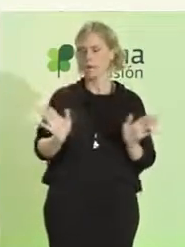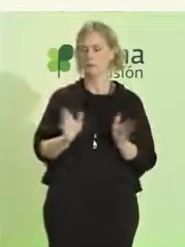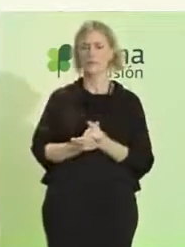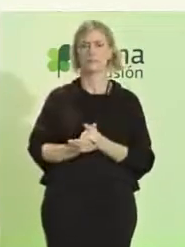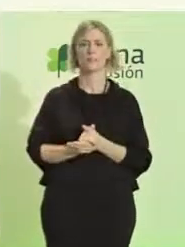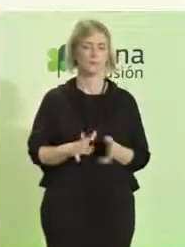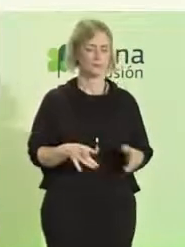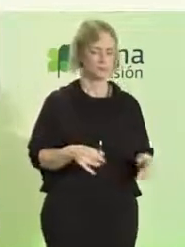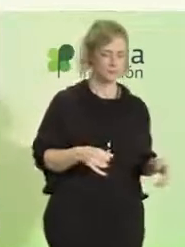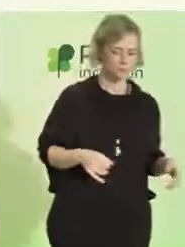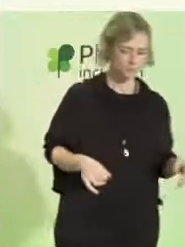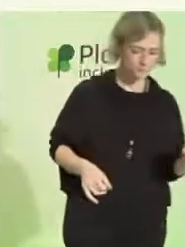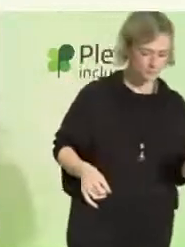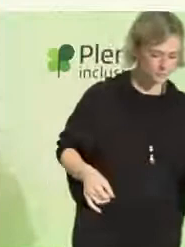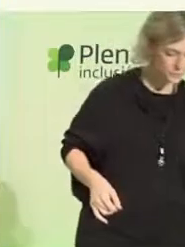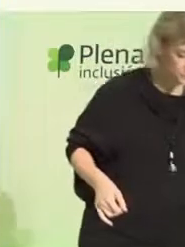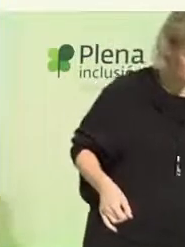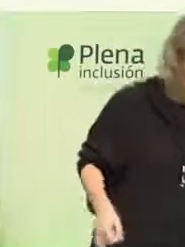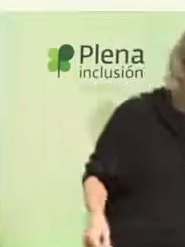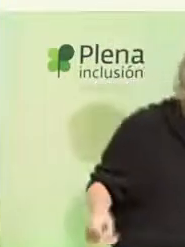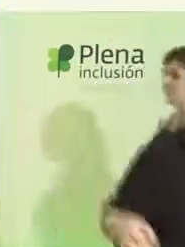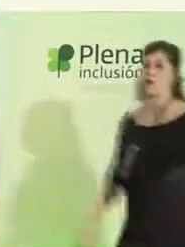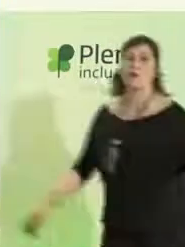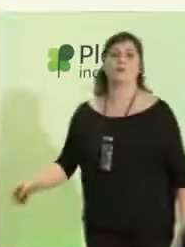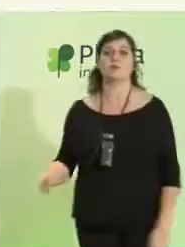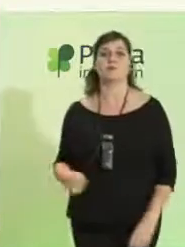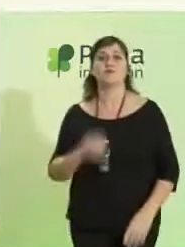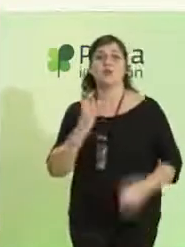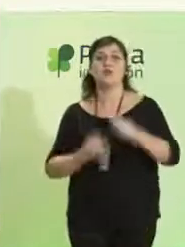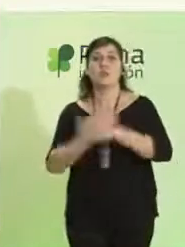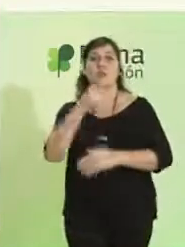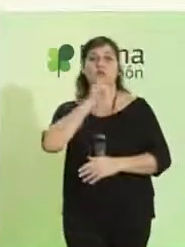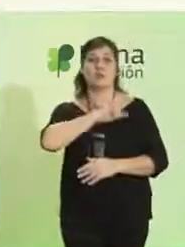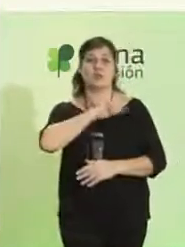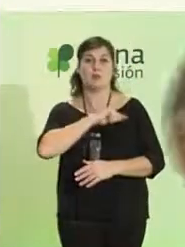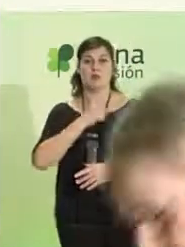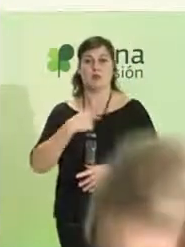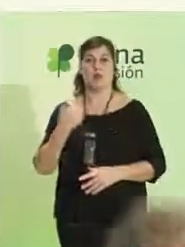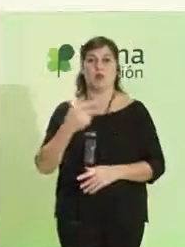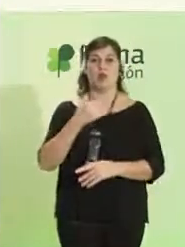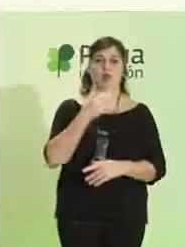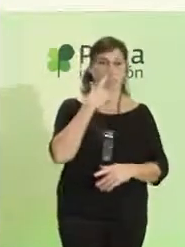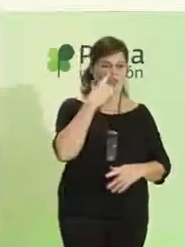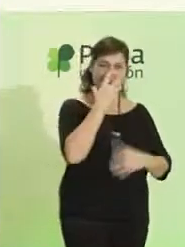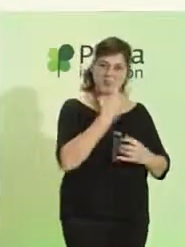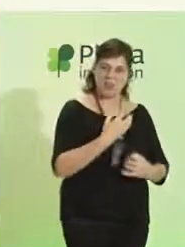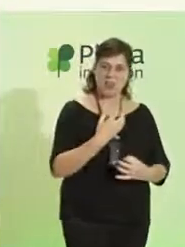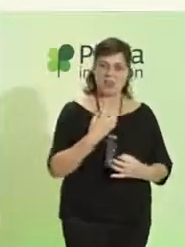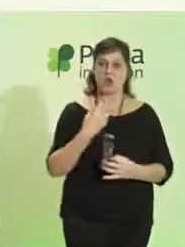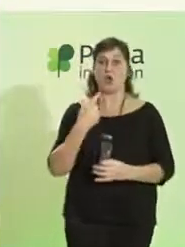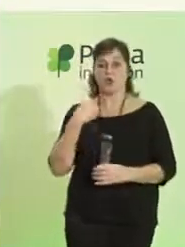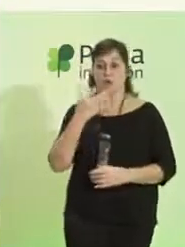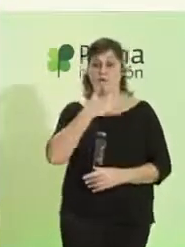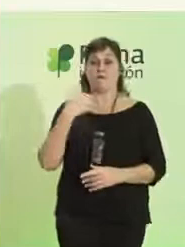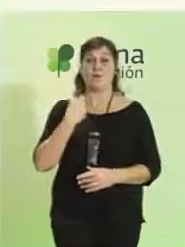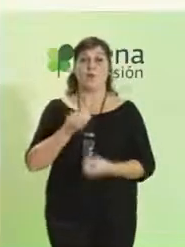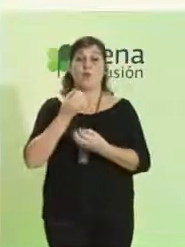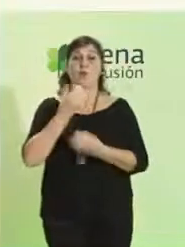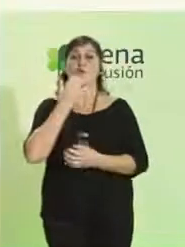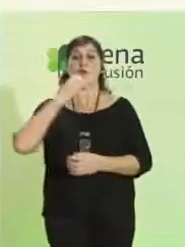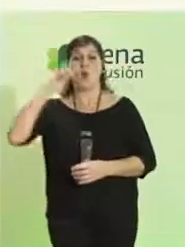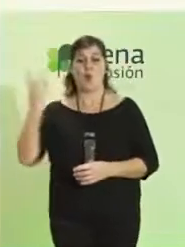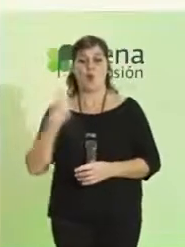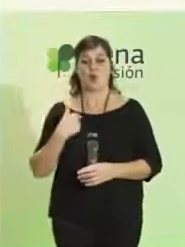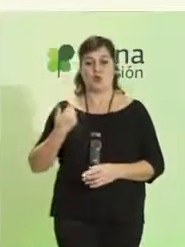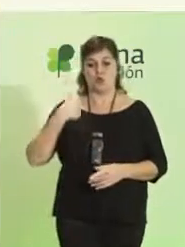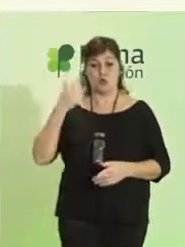genera un sentimiento de, ¿en serio? O sea, como que te lo imaginas, desde lo humano te apetece, pero lo ves imposible. Yo quiero contar otro ejemplo de una cosa que me